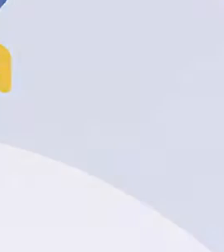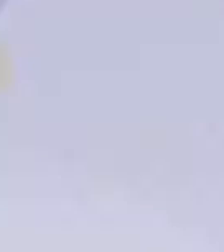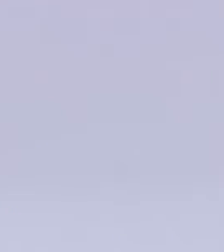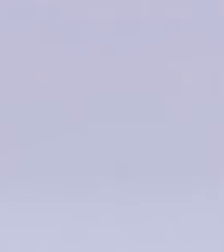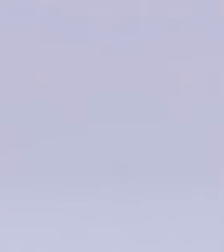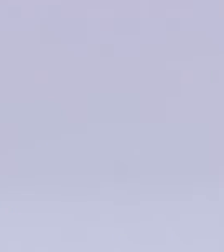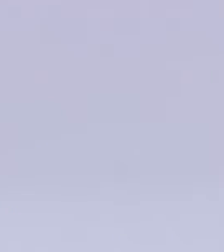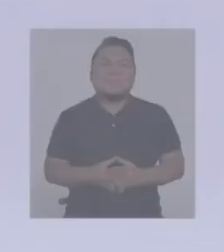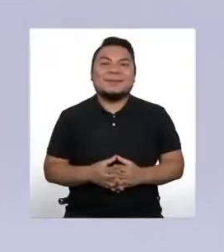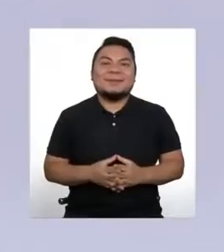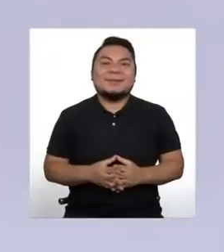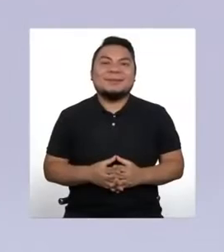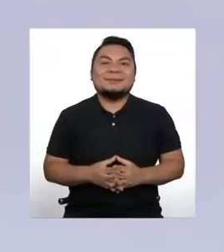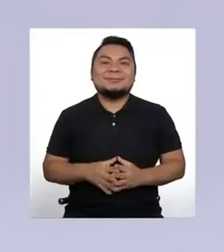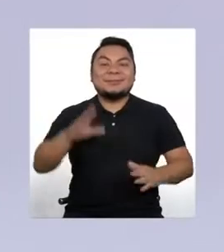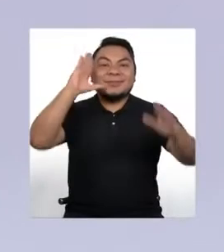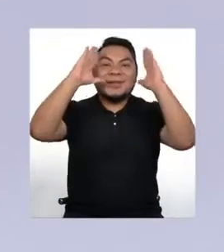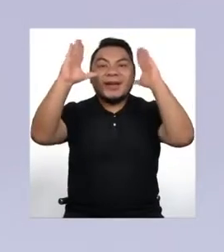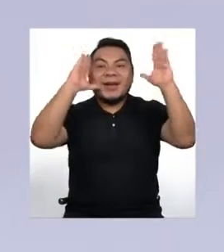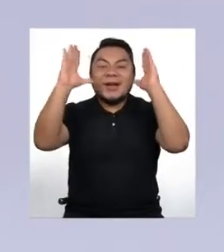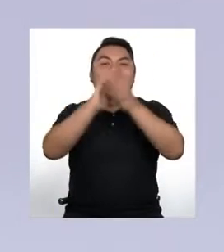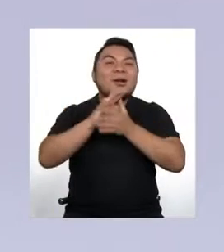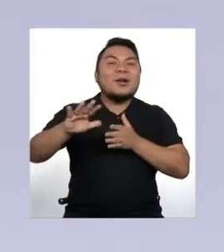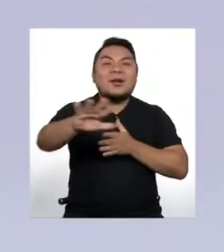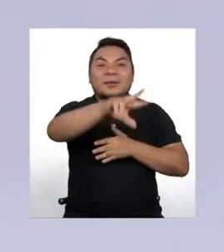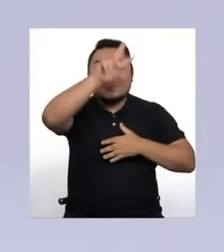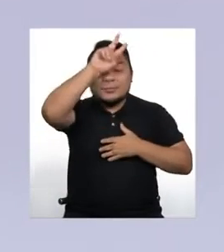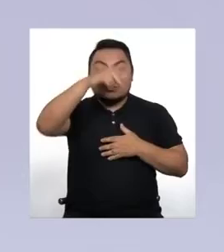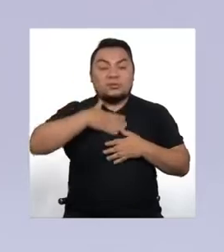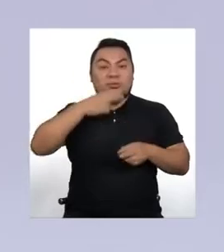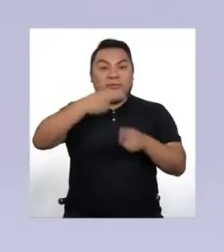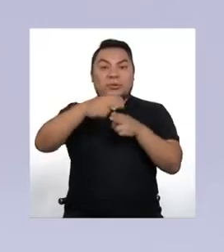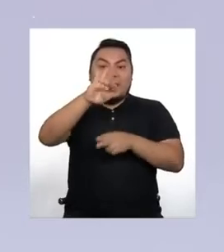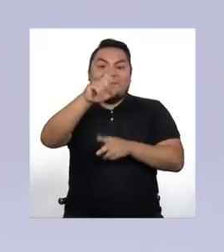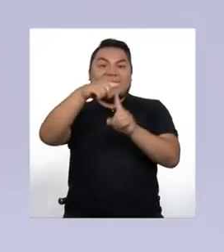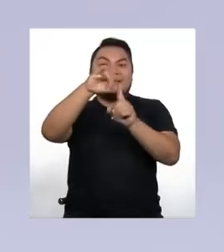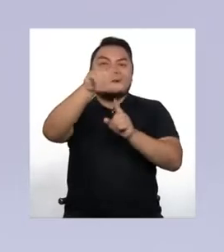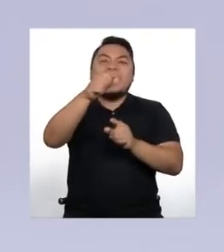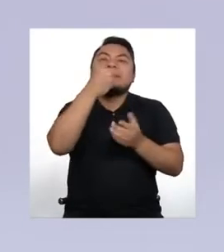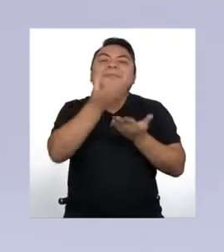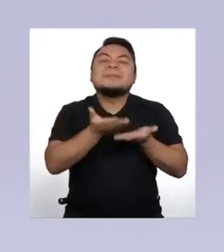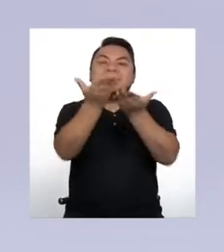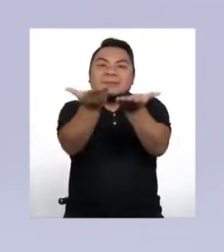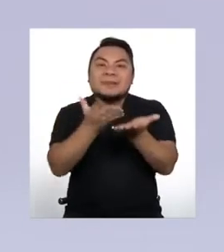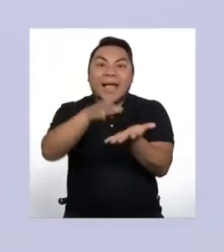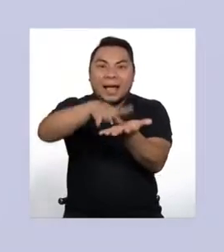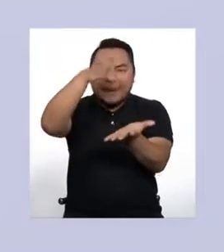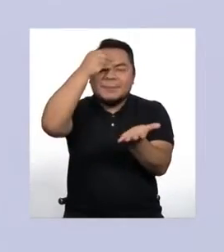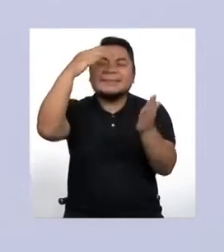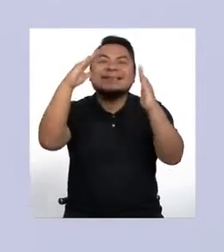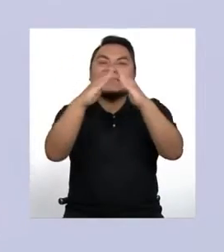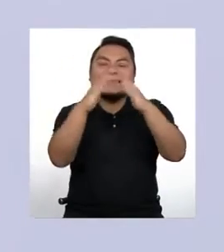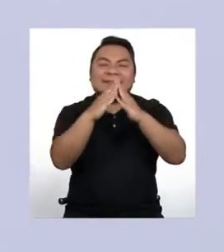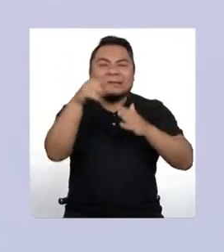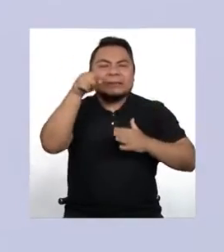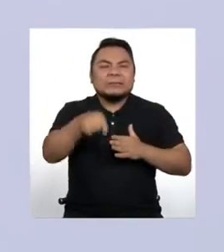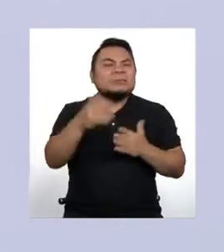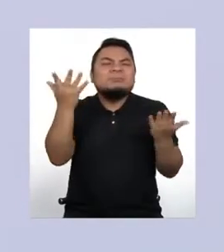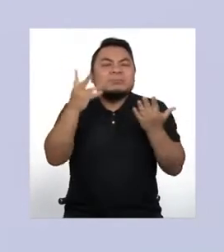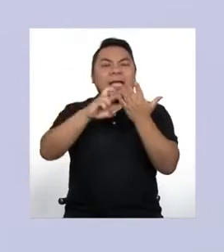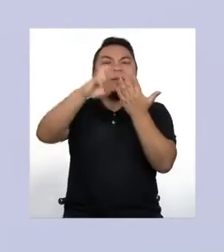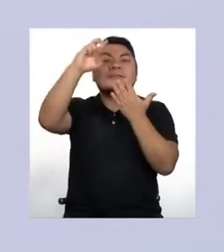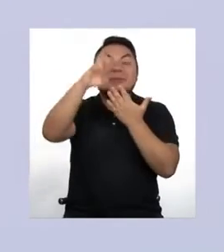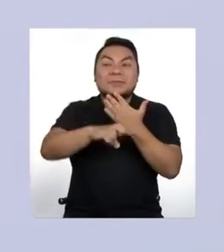¡Buenos días mamá, papá, familia! Iniciamos con mucho entusiasmo una nueva semana de